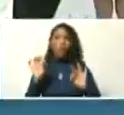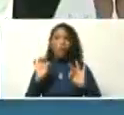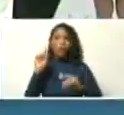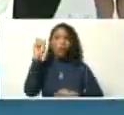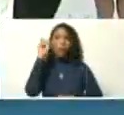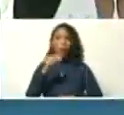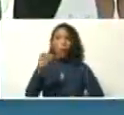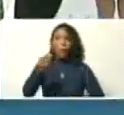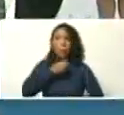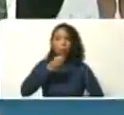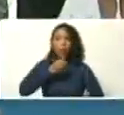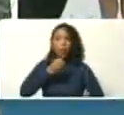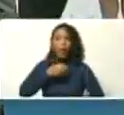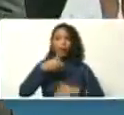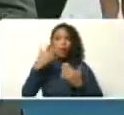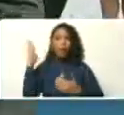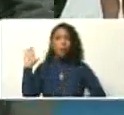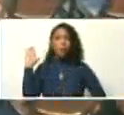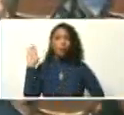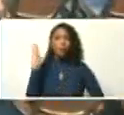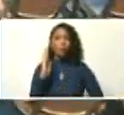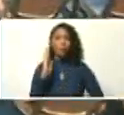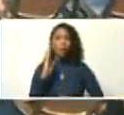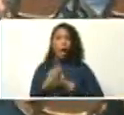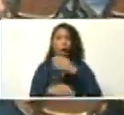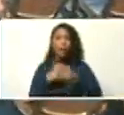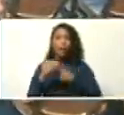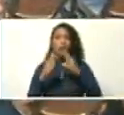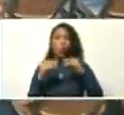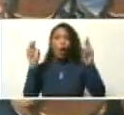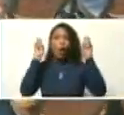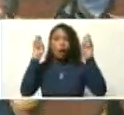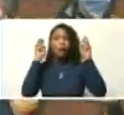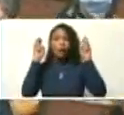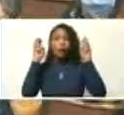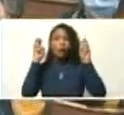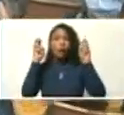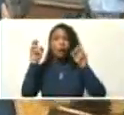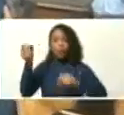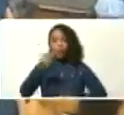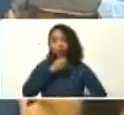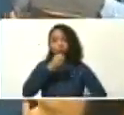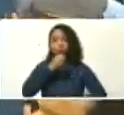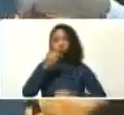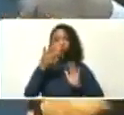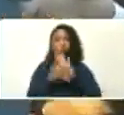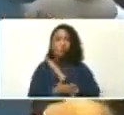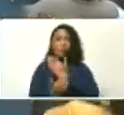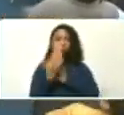los periodistas que han venido aportando a todo el tema del impreso periodístico.